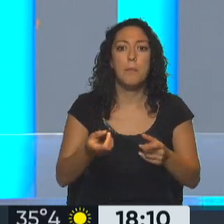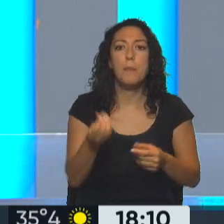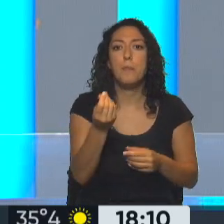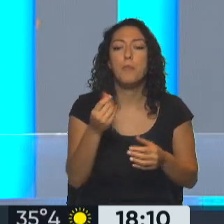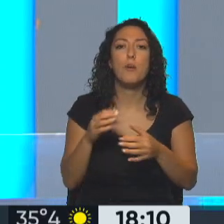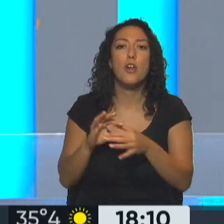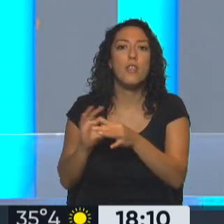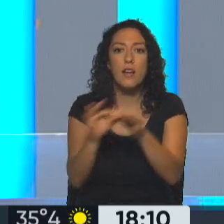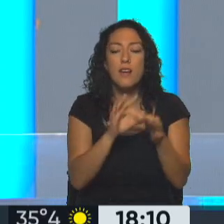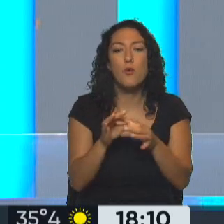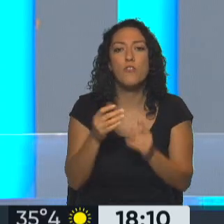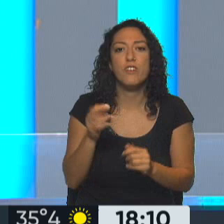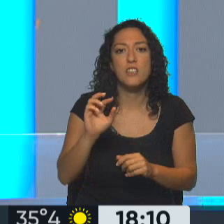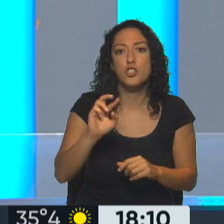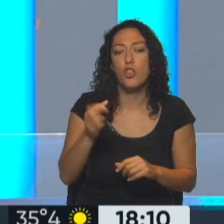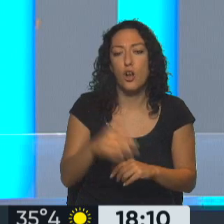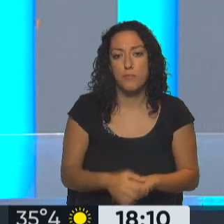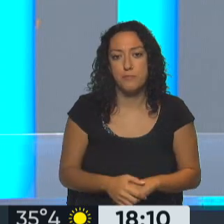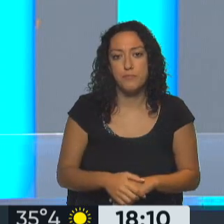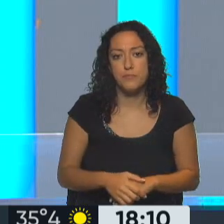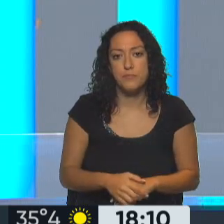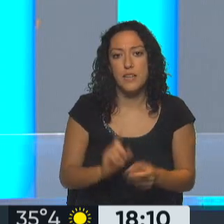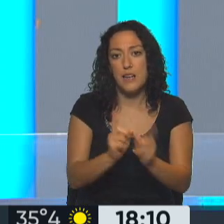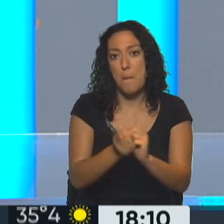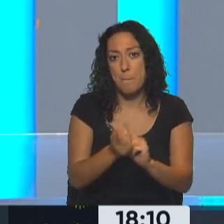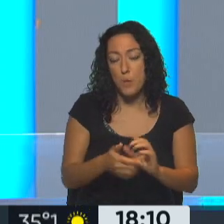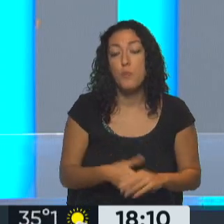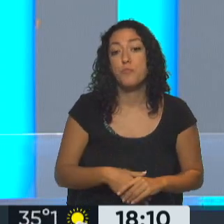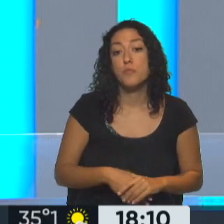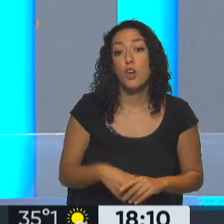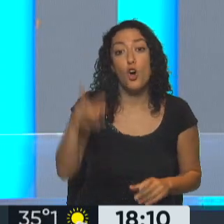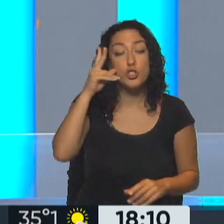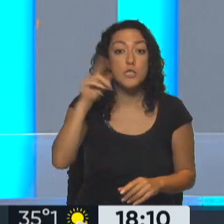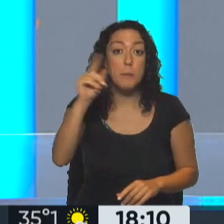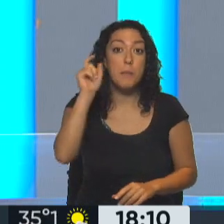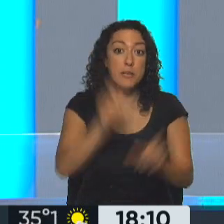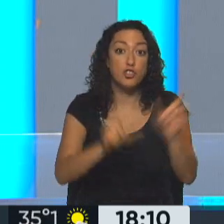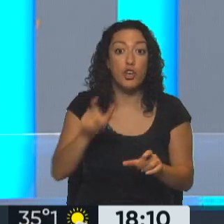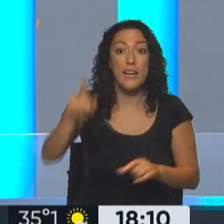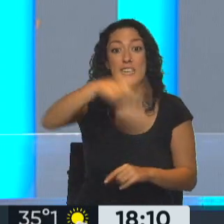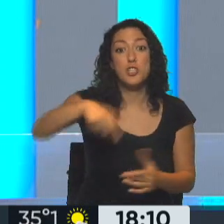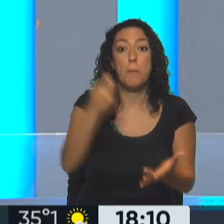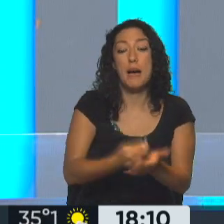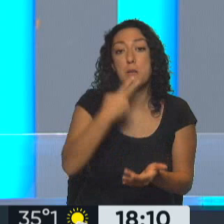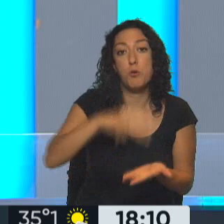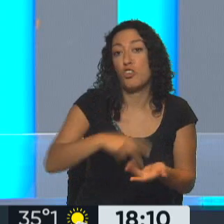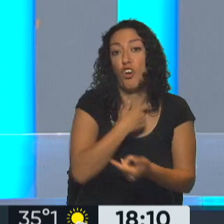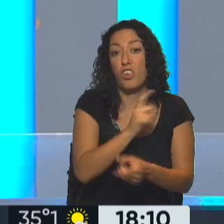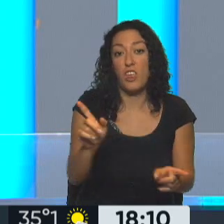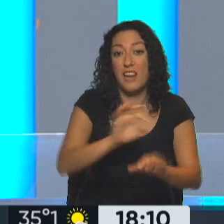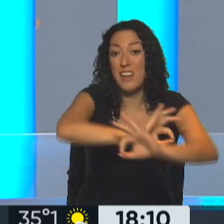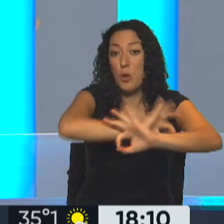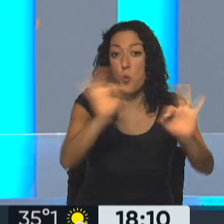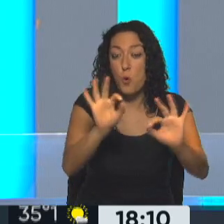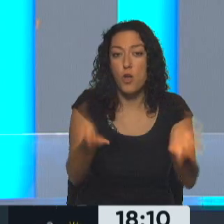con lo cual bueno imagínate vos que acabamos de jubilar 800.000 personas y esta no quiere pagar ningún impuesto digo